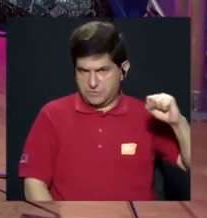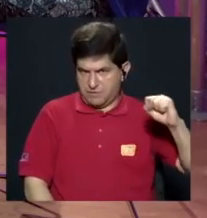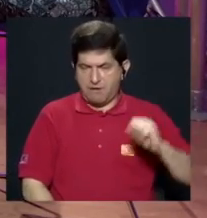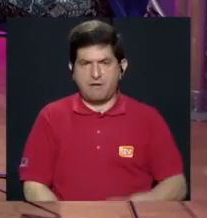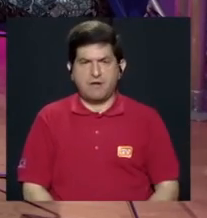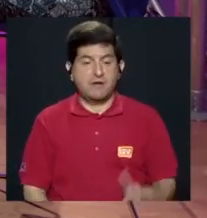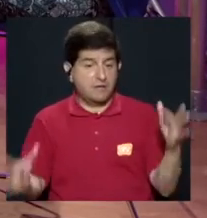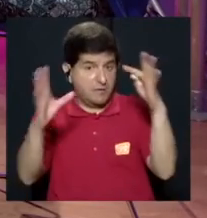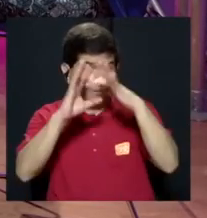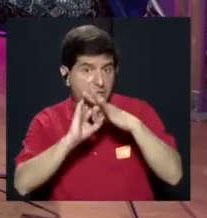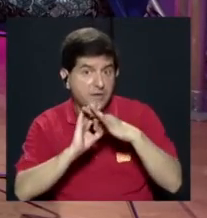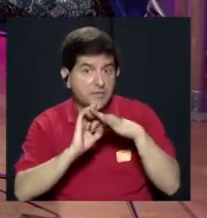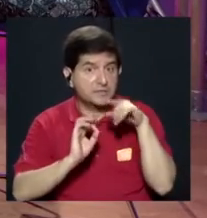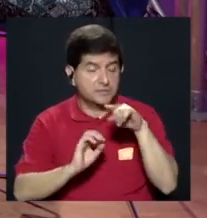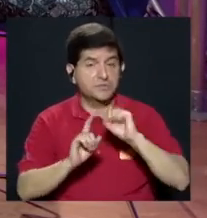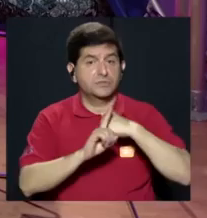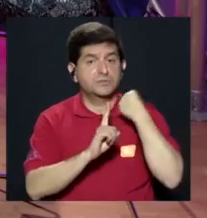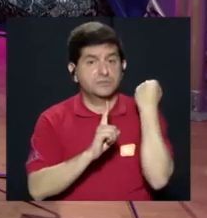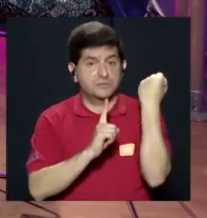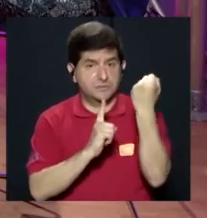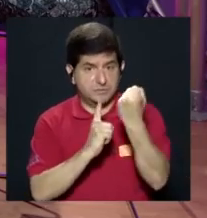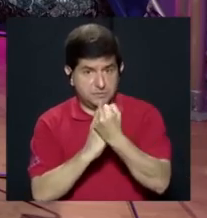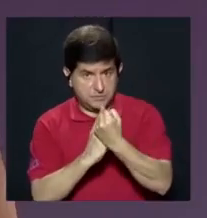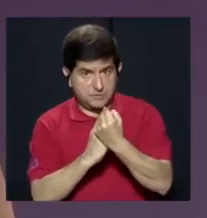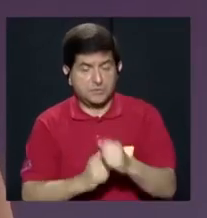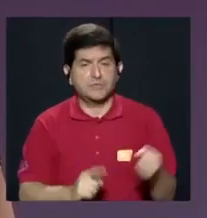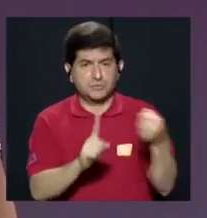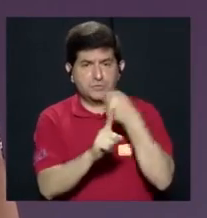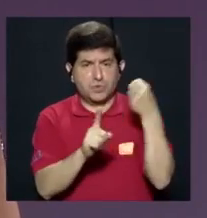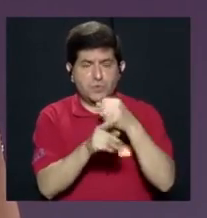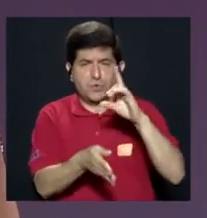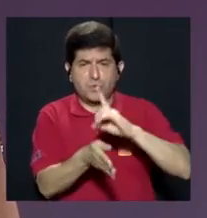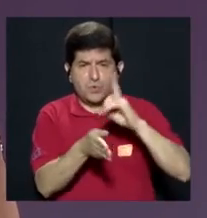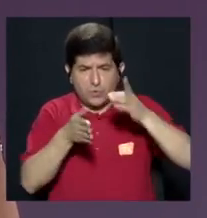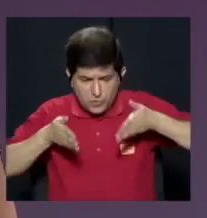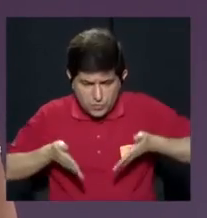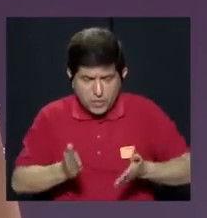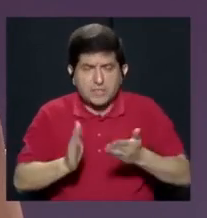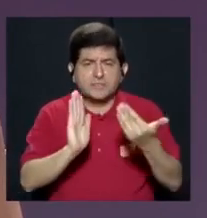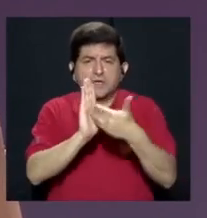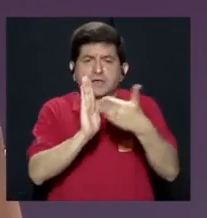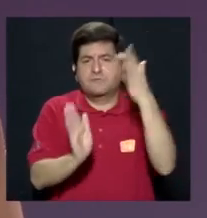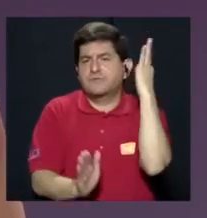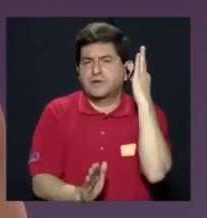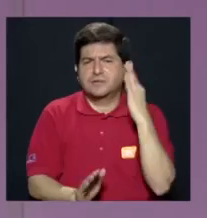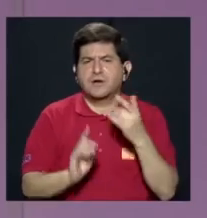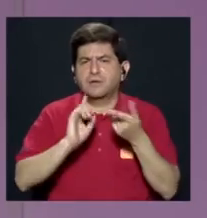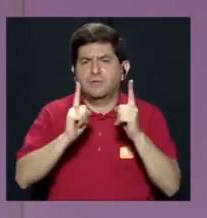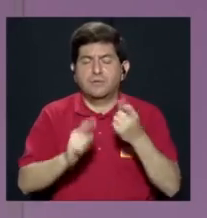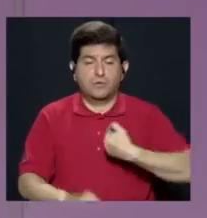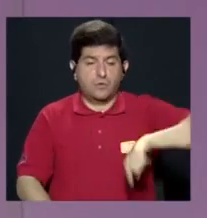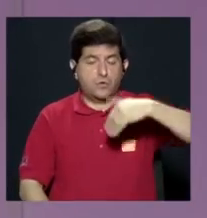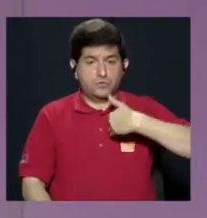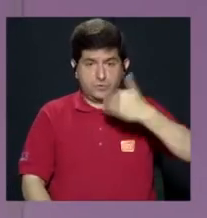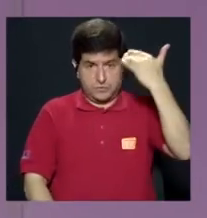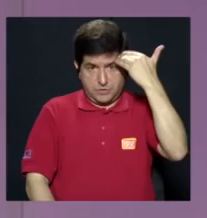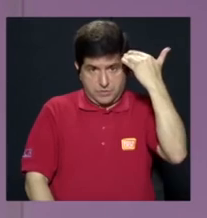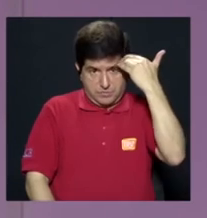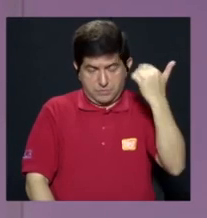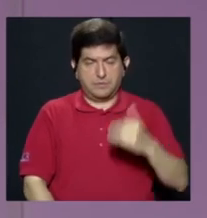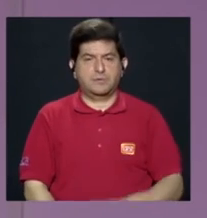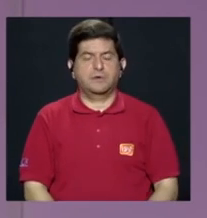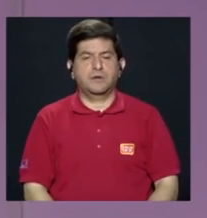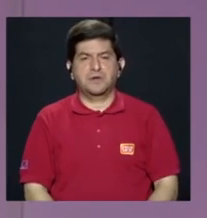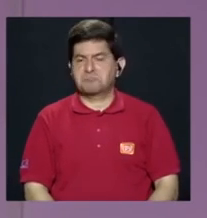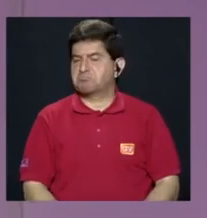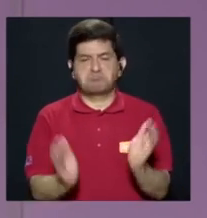Social en torno a la violencia obstétrica que sufren las mujeres? Bueno, nosotros tenemos conocimiento de que ni